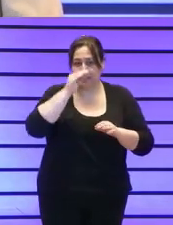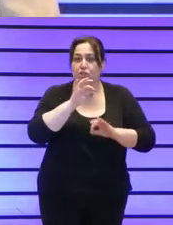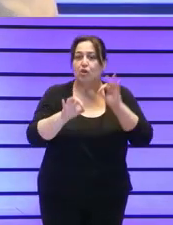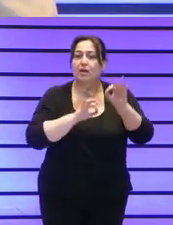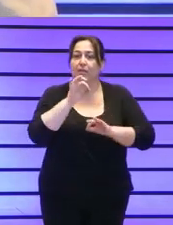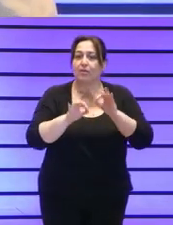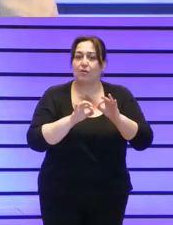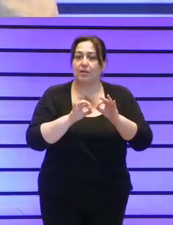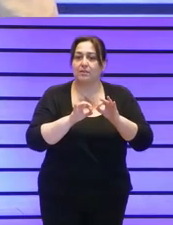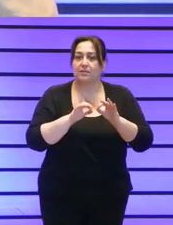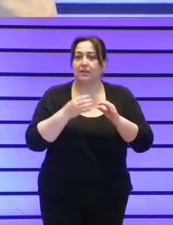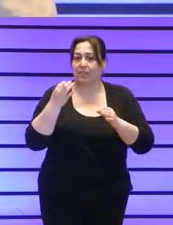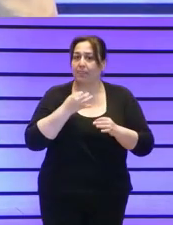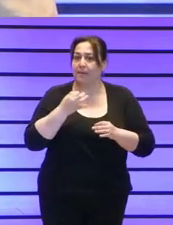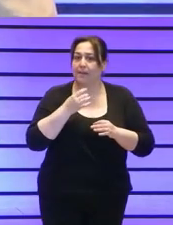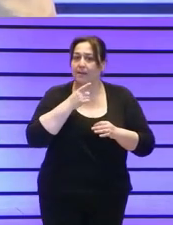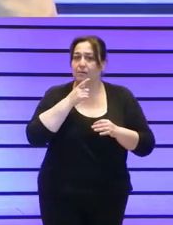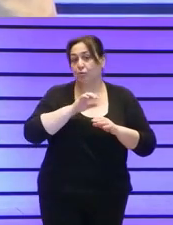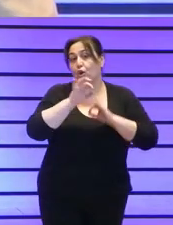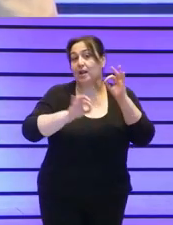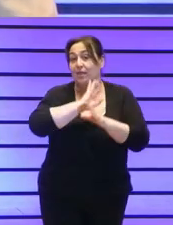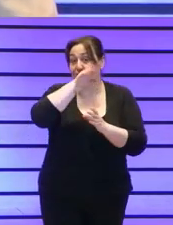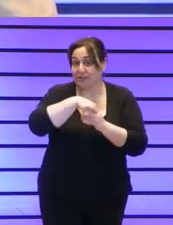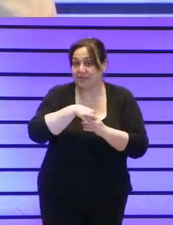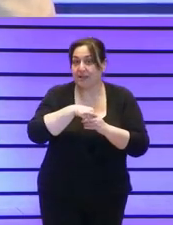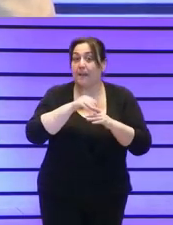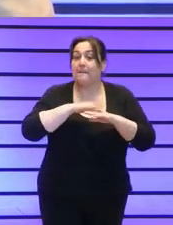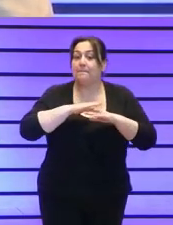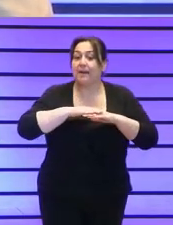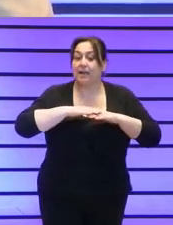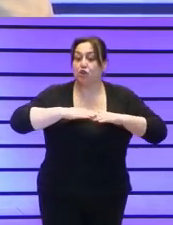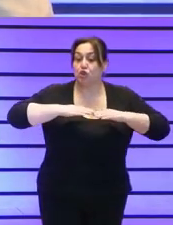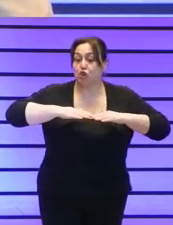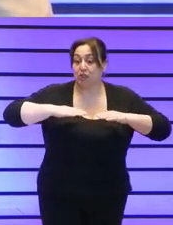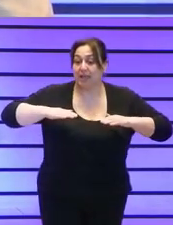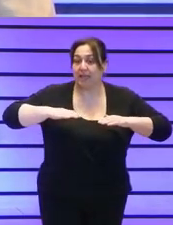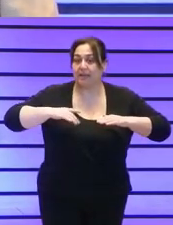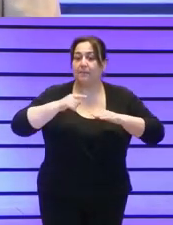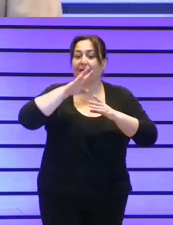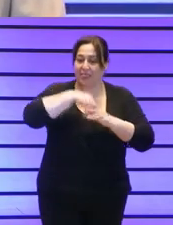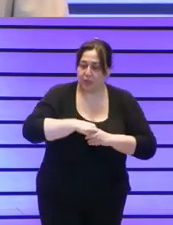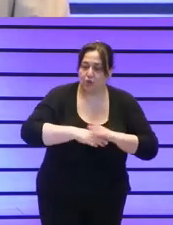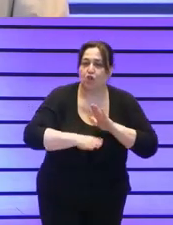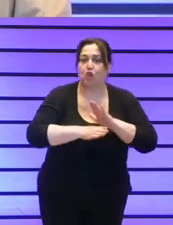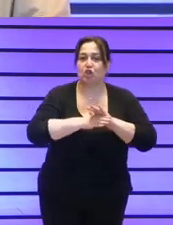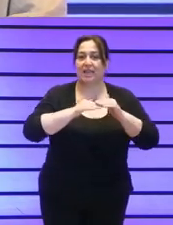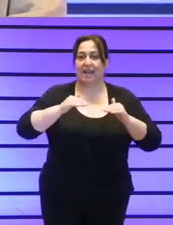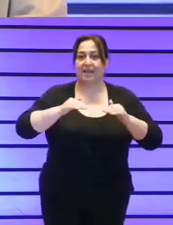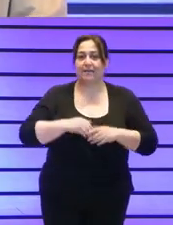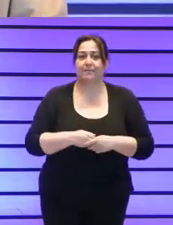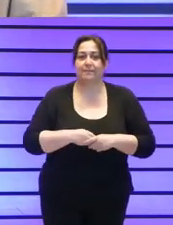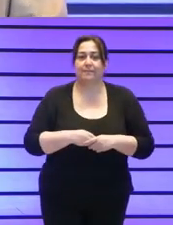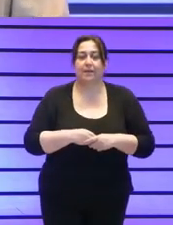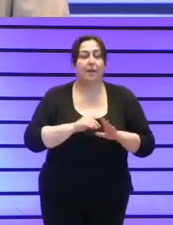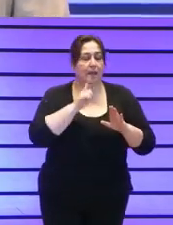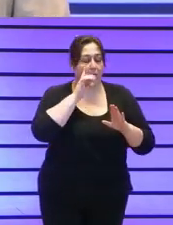organizaciones debemos tener, unas organizaciones que sostienen y que se sostienen. Vamos a ver,